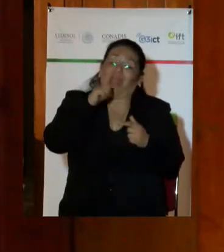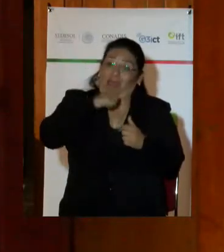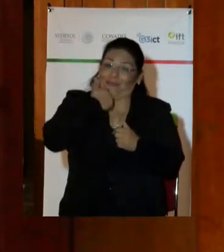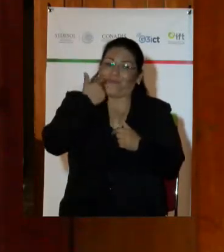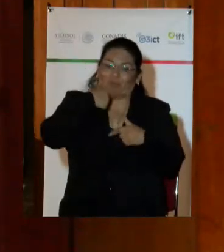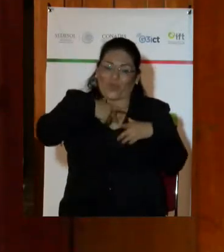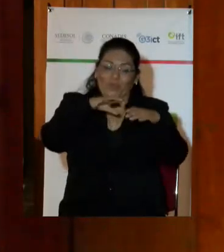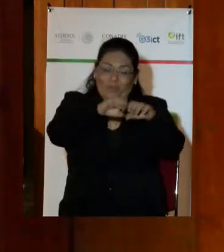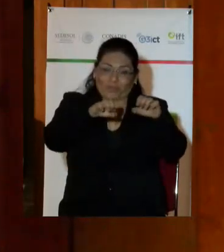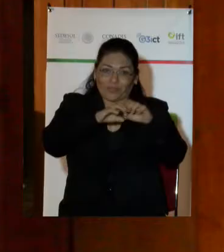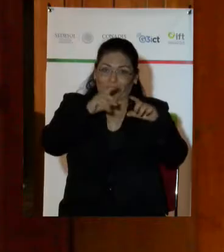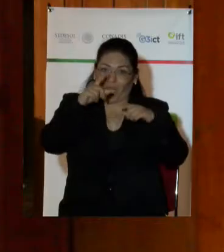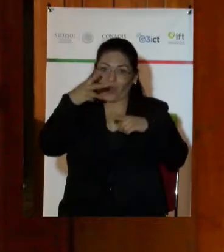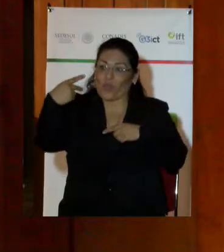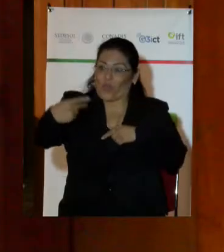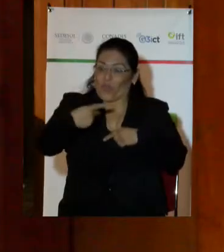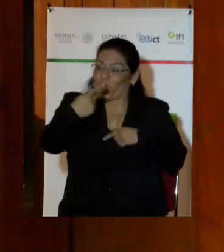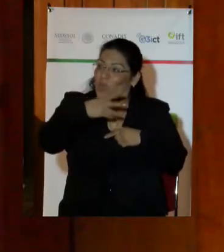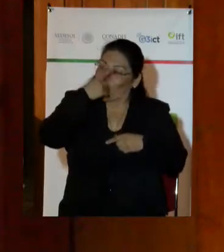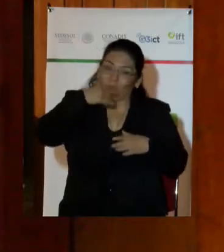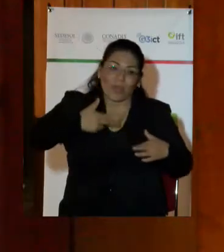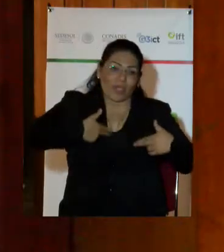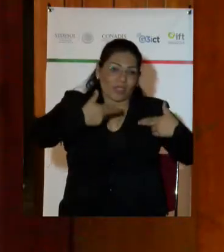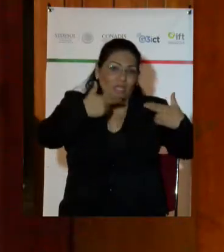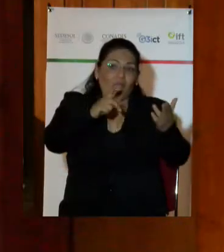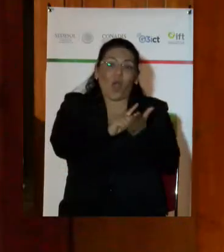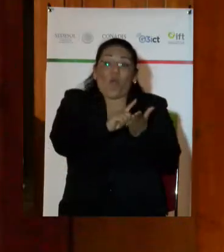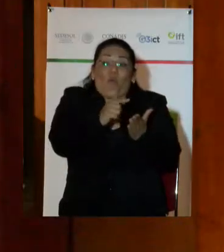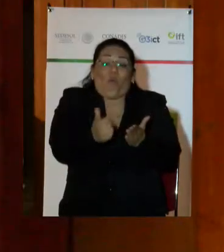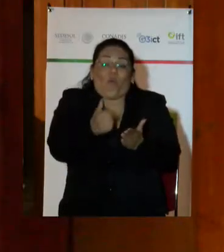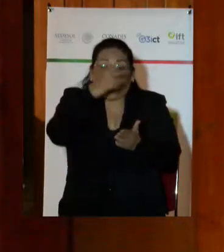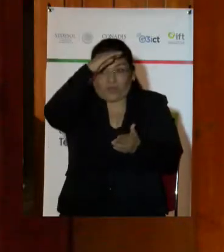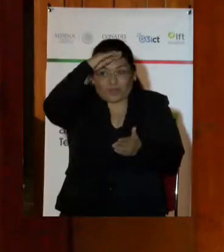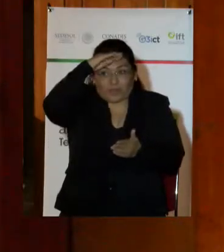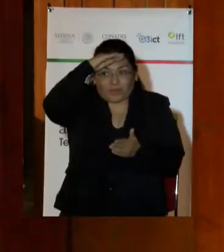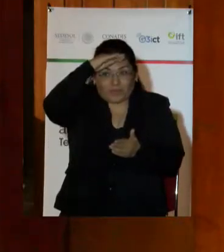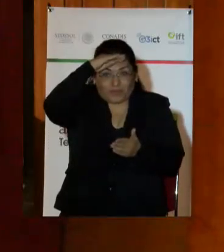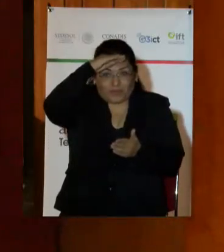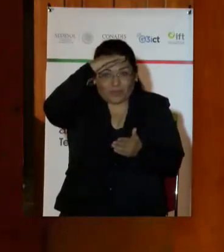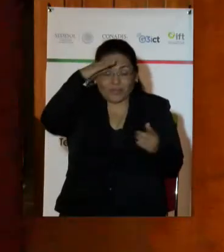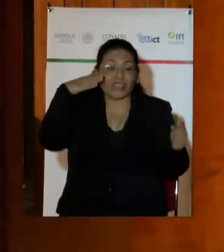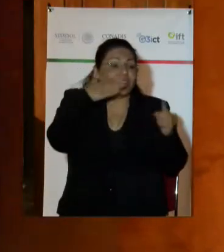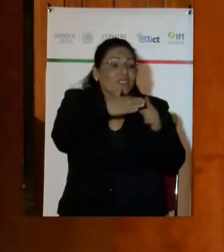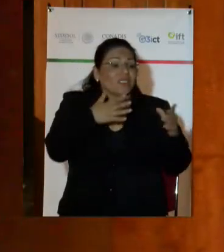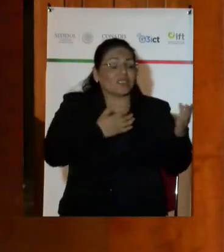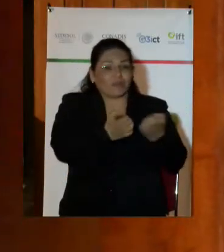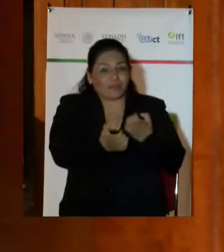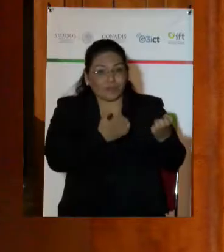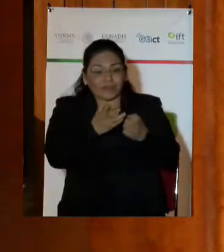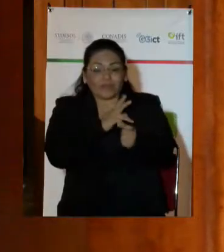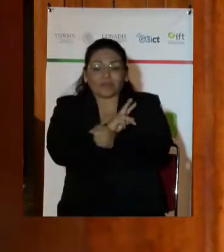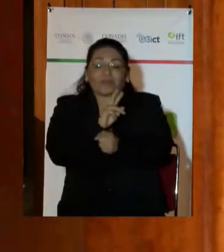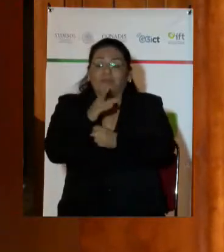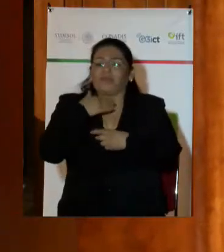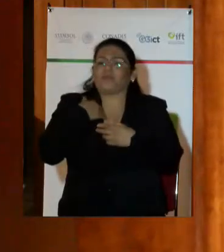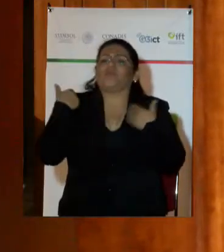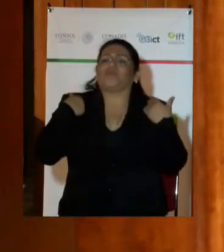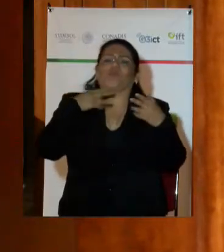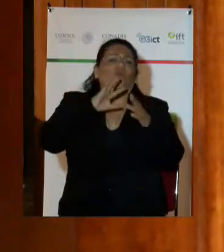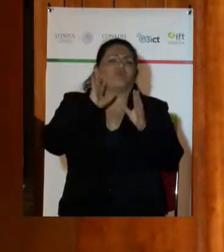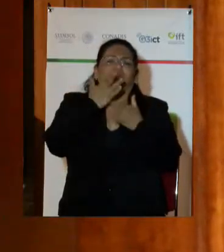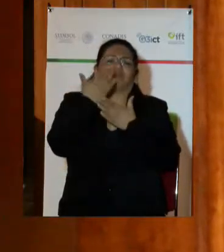implementado, hasta dónde habían avanzado y qué tanto el instituto tenía que perfeccionar algunas cuestiones, qué tanto se tenía que apretar, qué tanto se